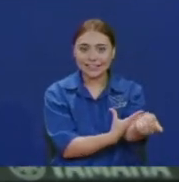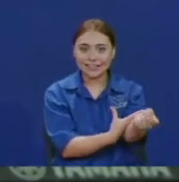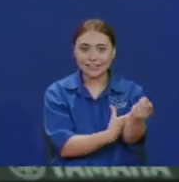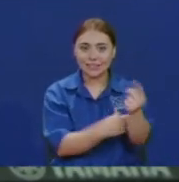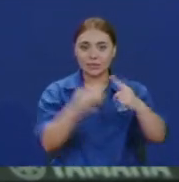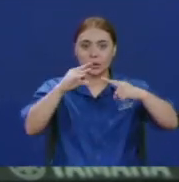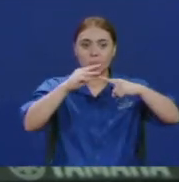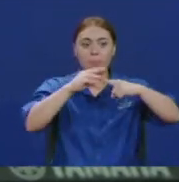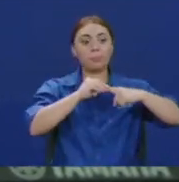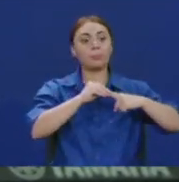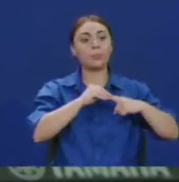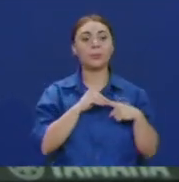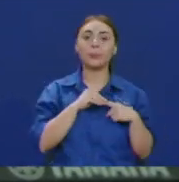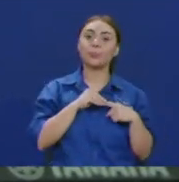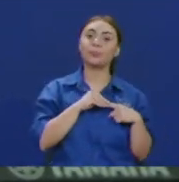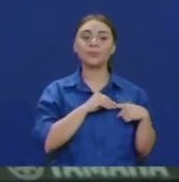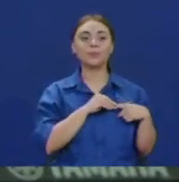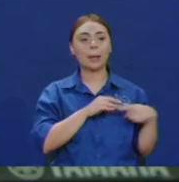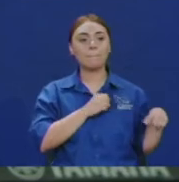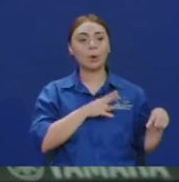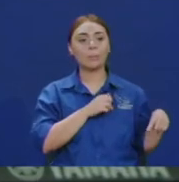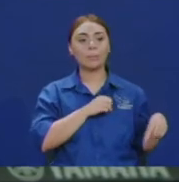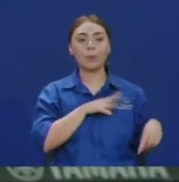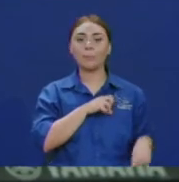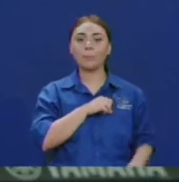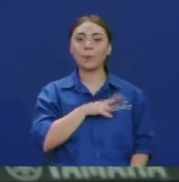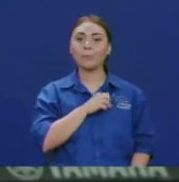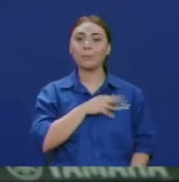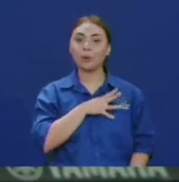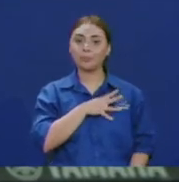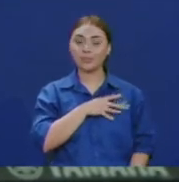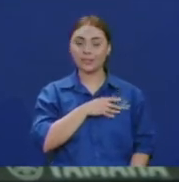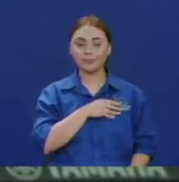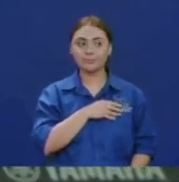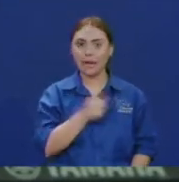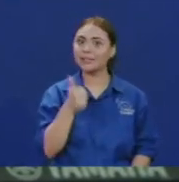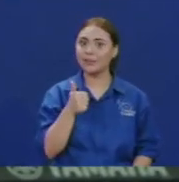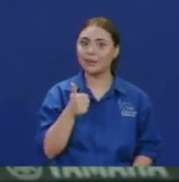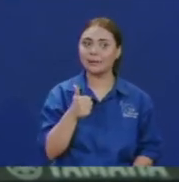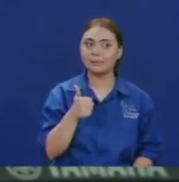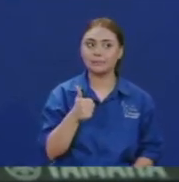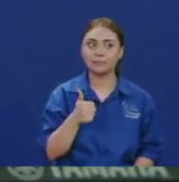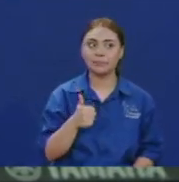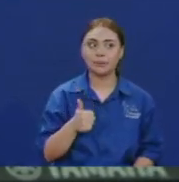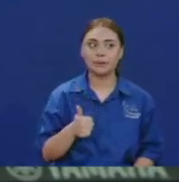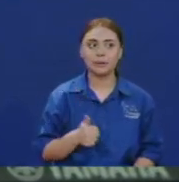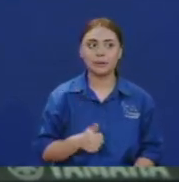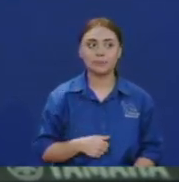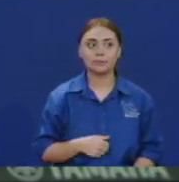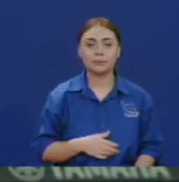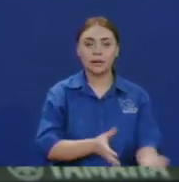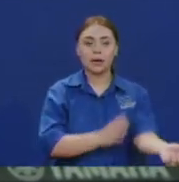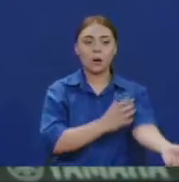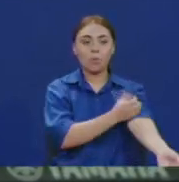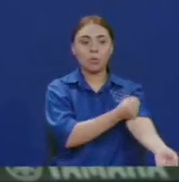los puedo sobrellevar. Sí, está bien. La presión arterial.